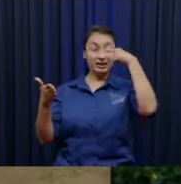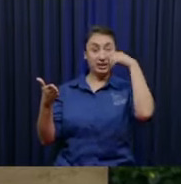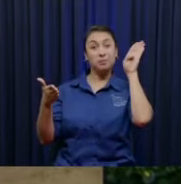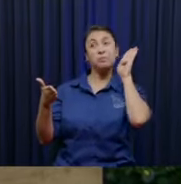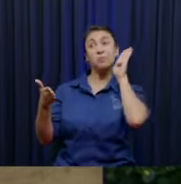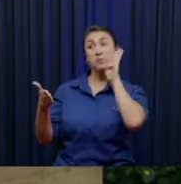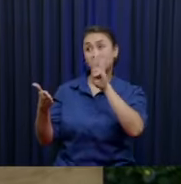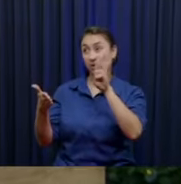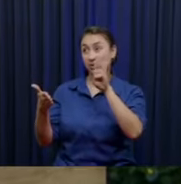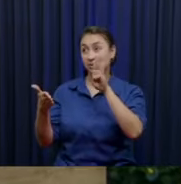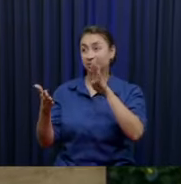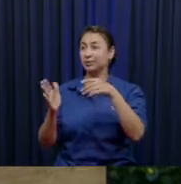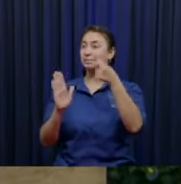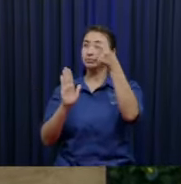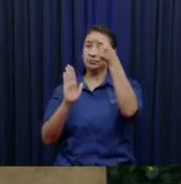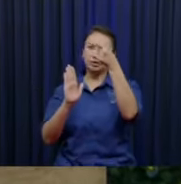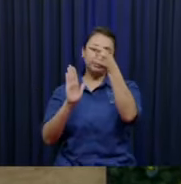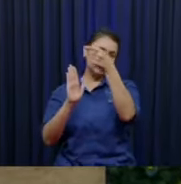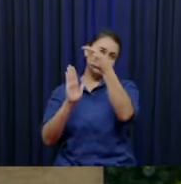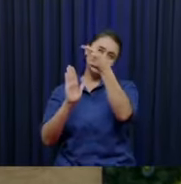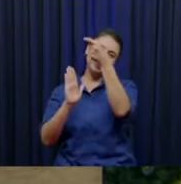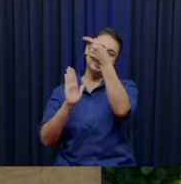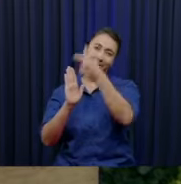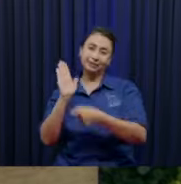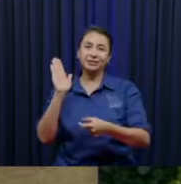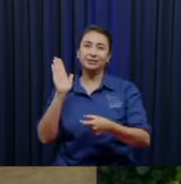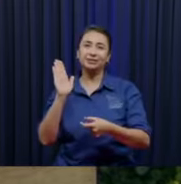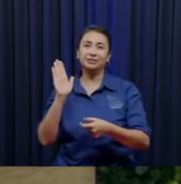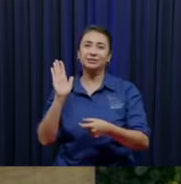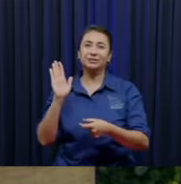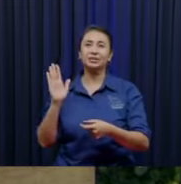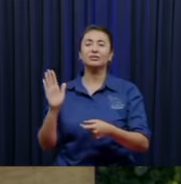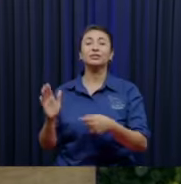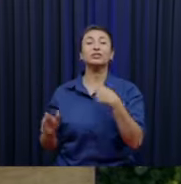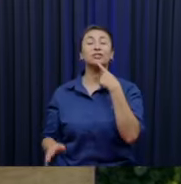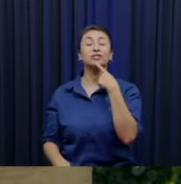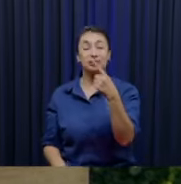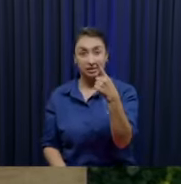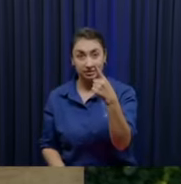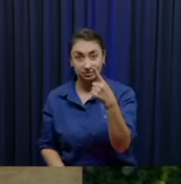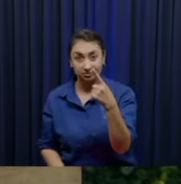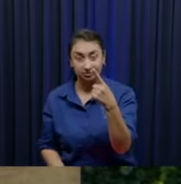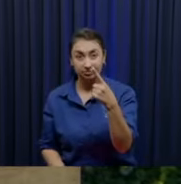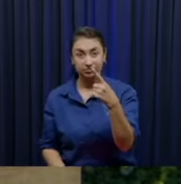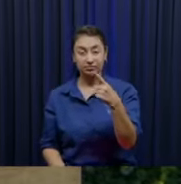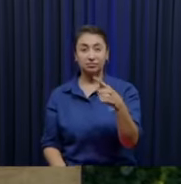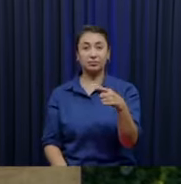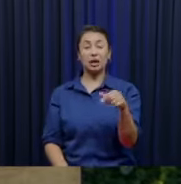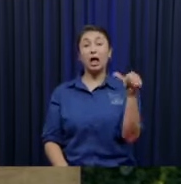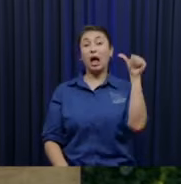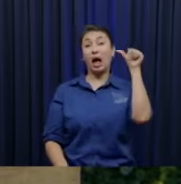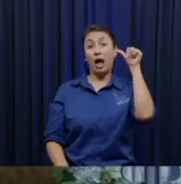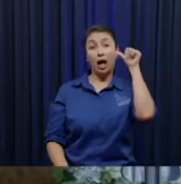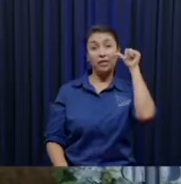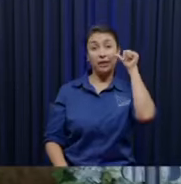porque Adán fue creado primero y después Eva. Y Adán no fue el engañado,